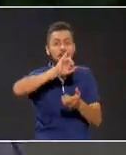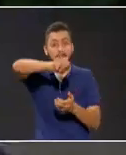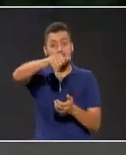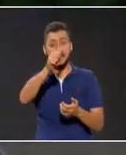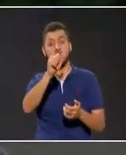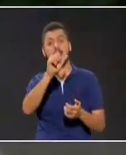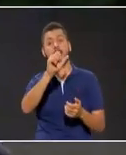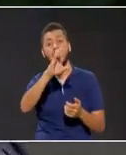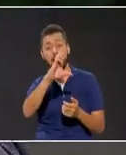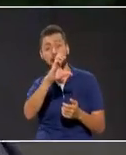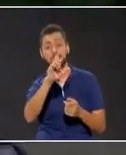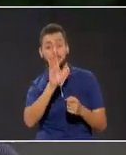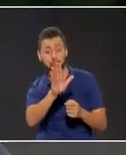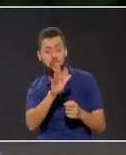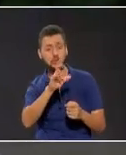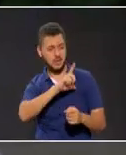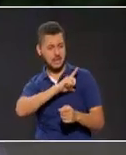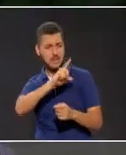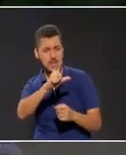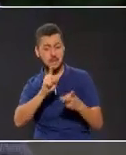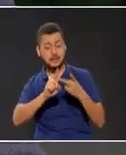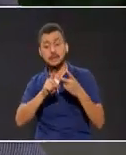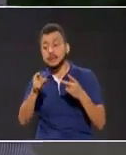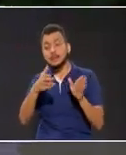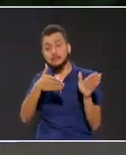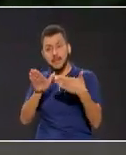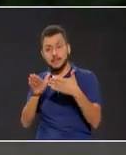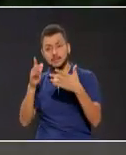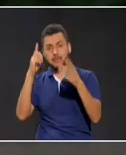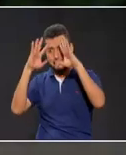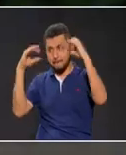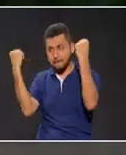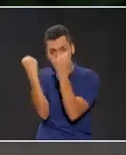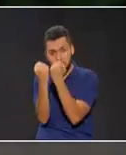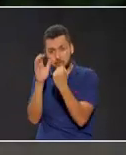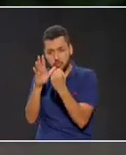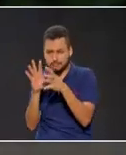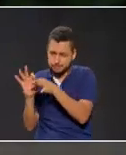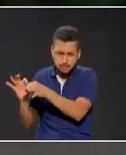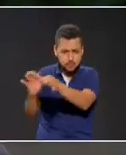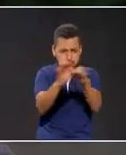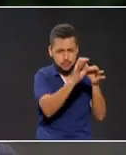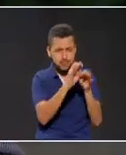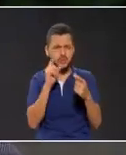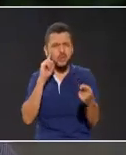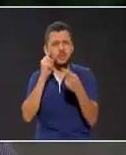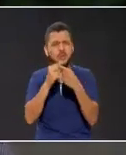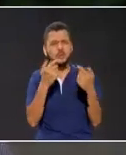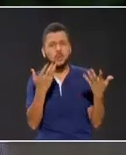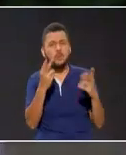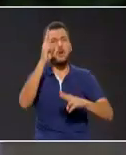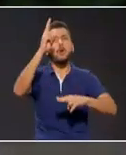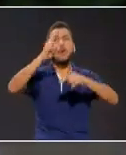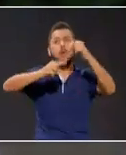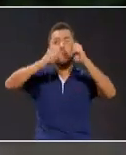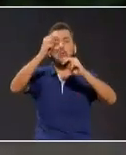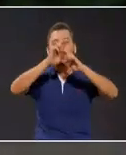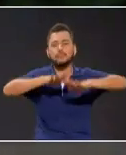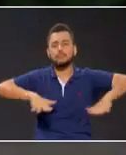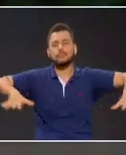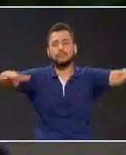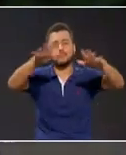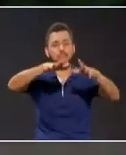y coordinadas por planeación municipal, se puedan establecer una serie de pequeñas obras para construirse en los